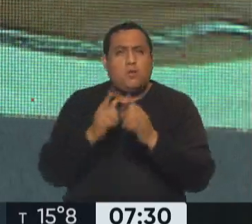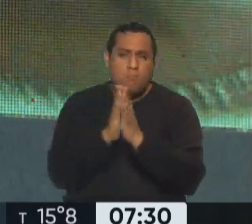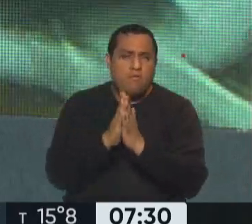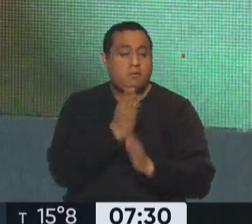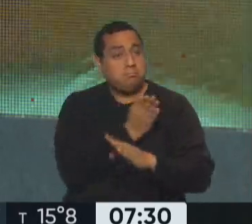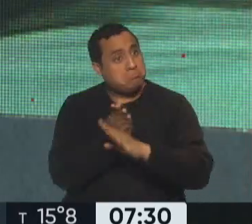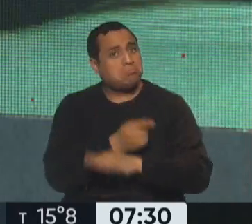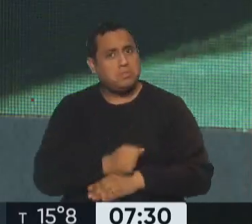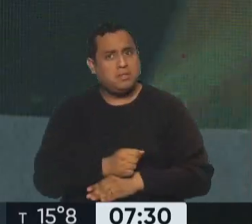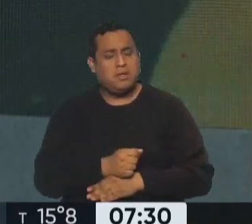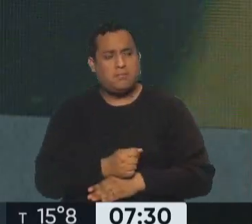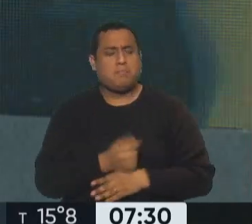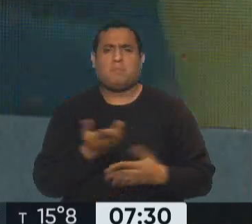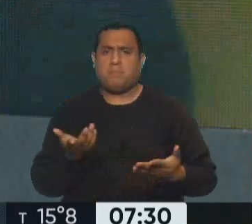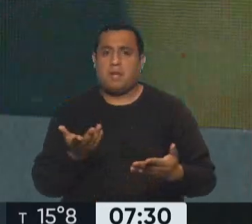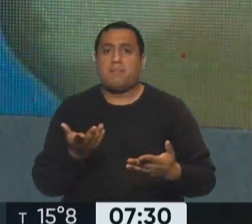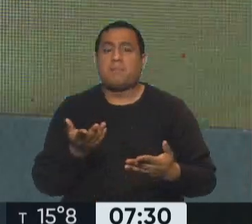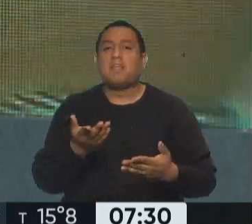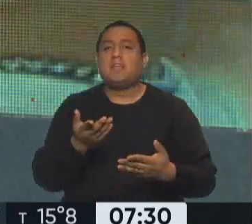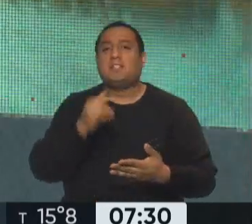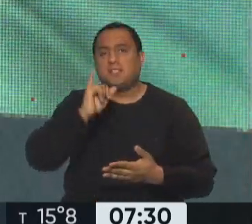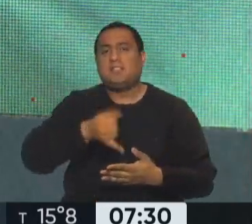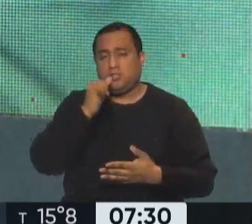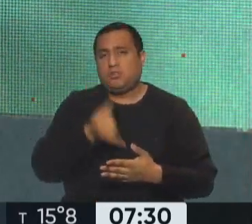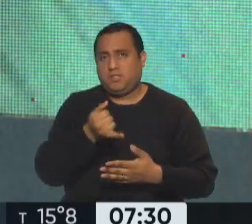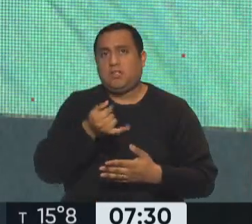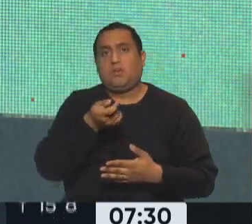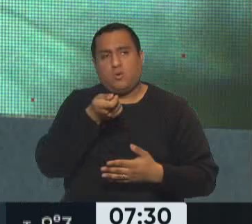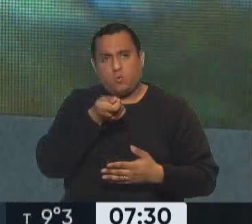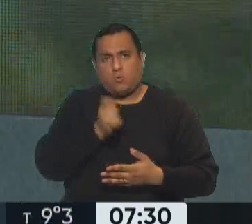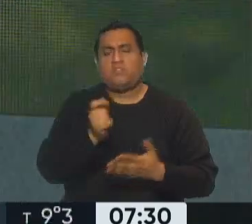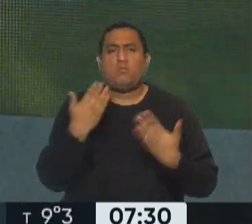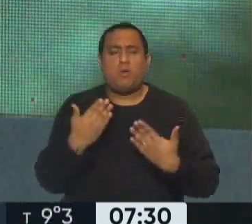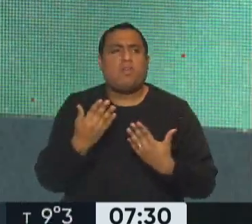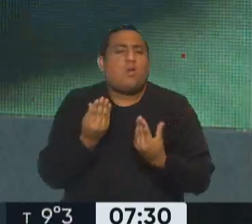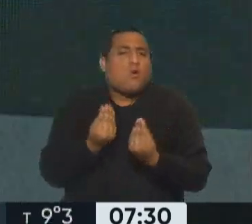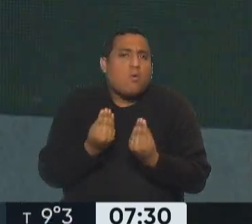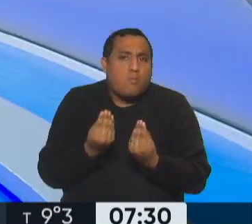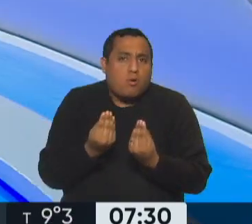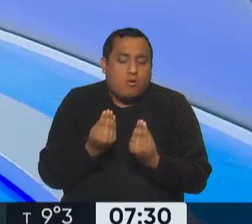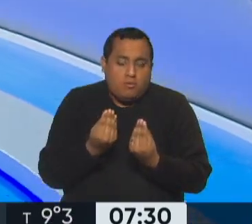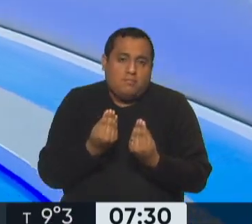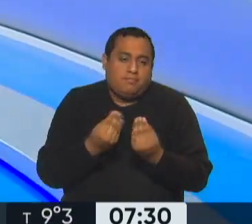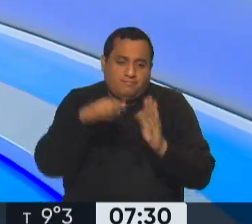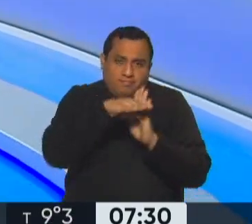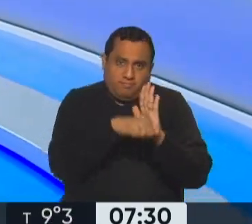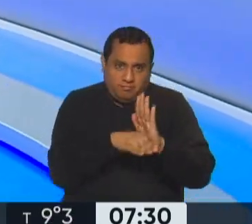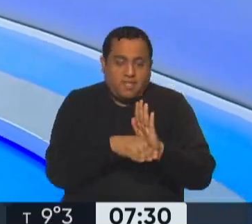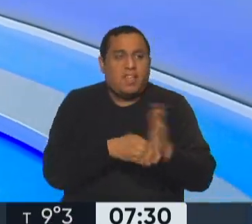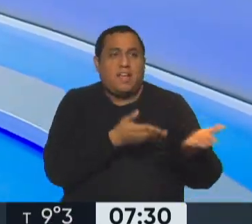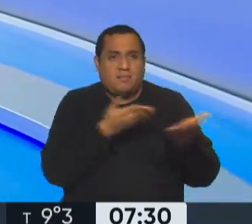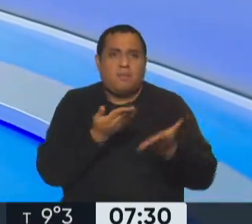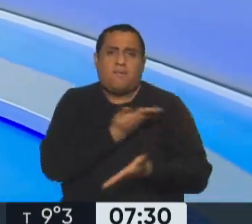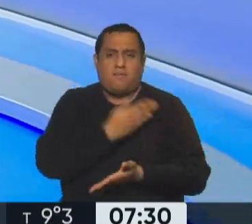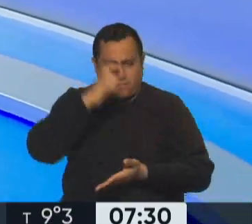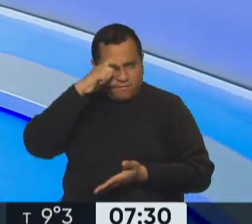para que una solicitud de este tipo avance en el congreso ya lo analizamos y recibimos a fernando fraquelli como estafa pero como estamos bien muy bien